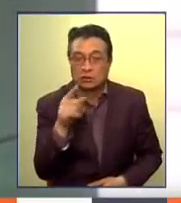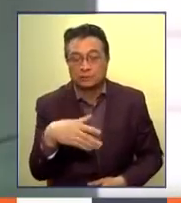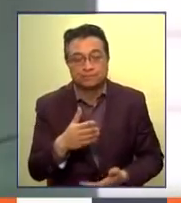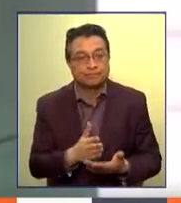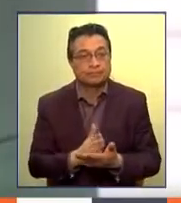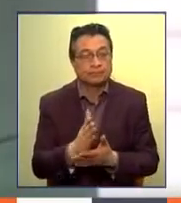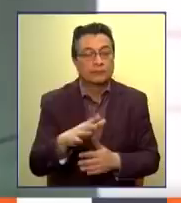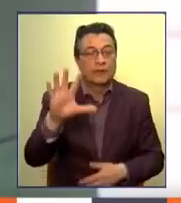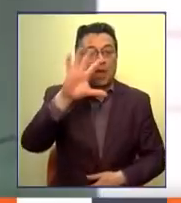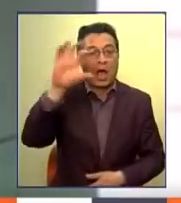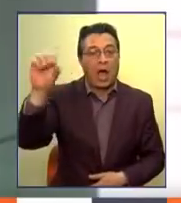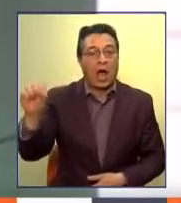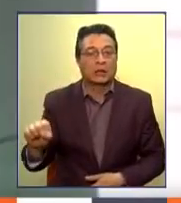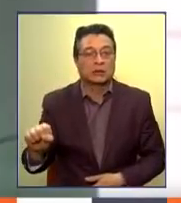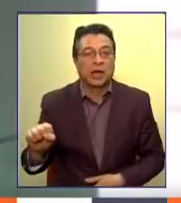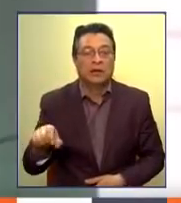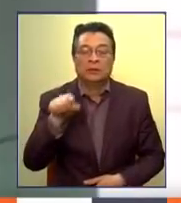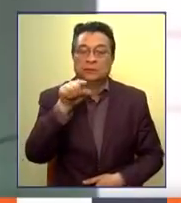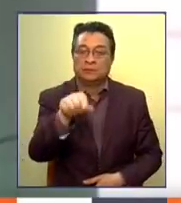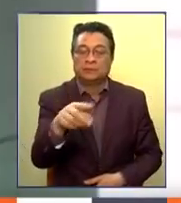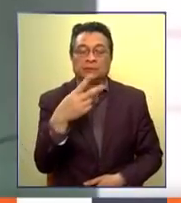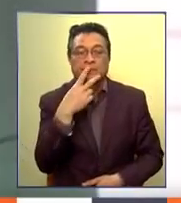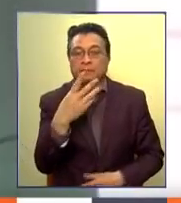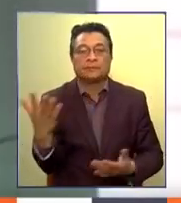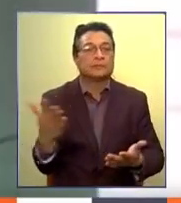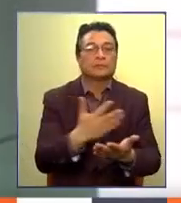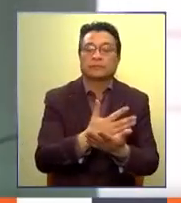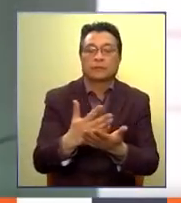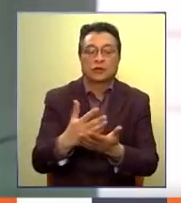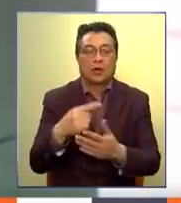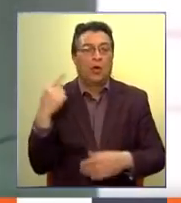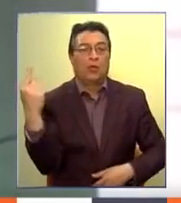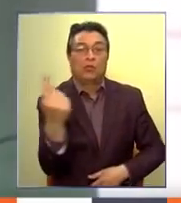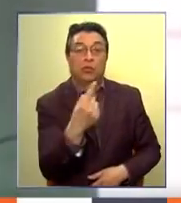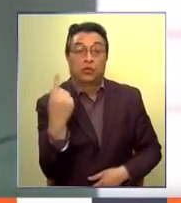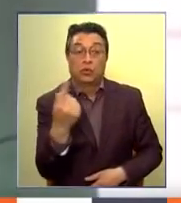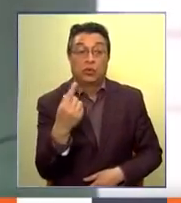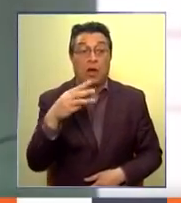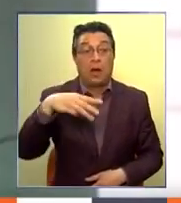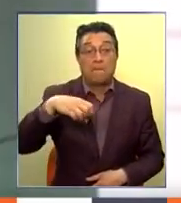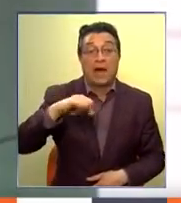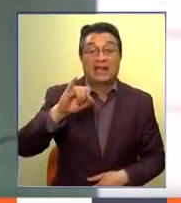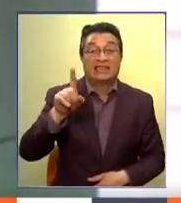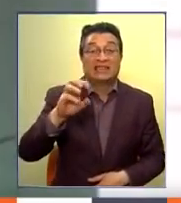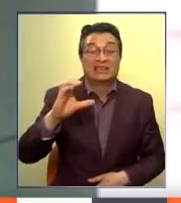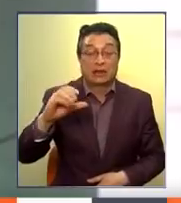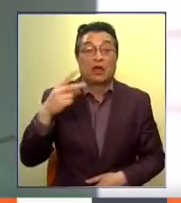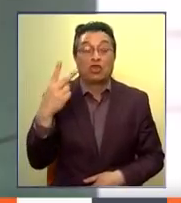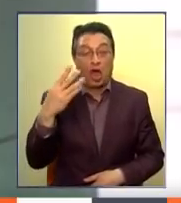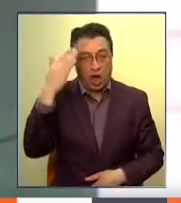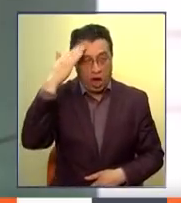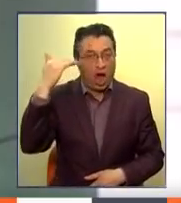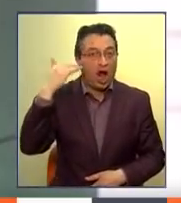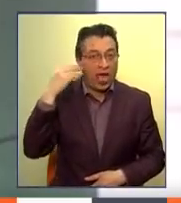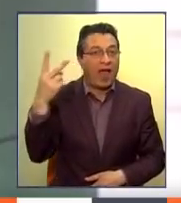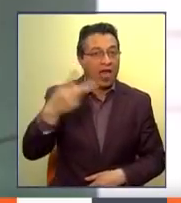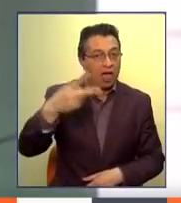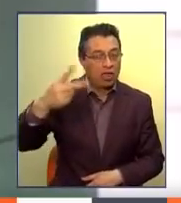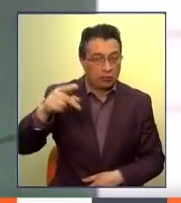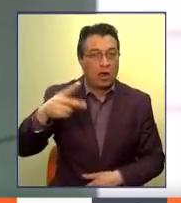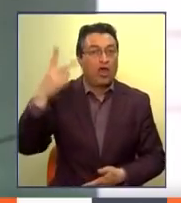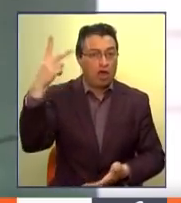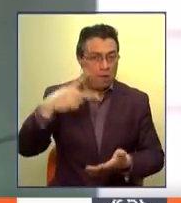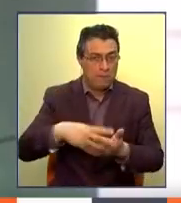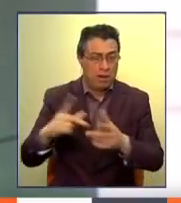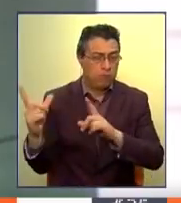en Asia para contarles sobre las consecuencias del tifón Maysak que hoy azotó las dos Coreas. Hay más de 2.000